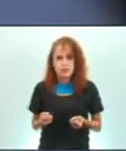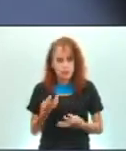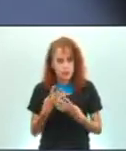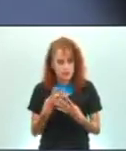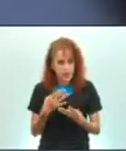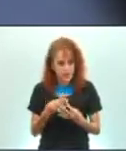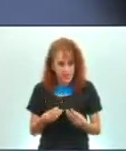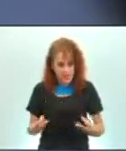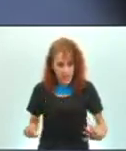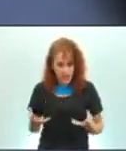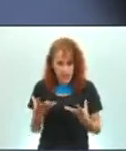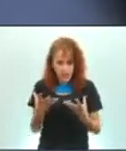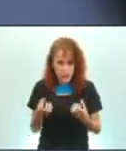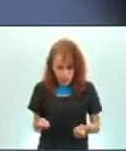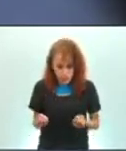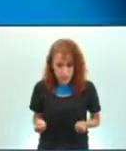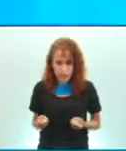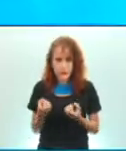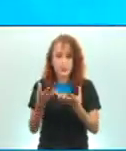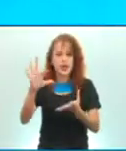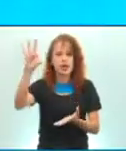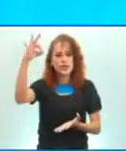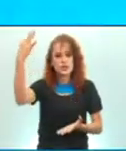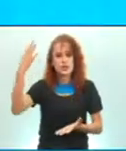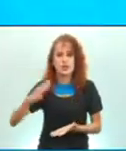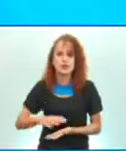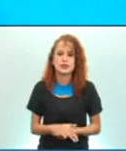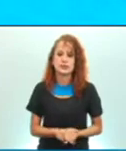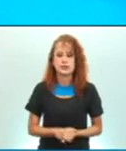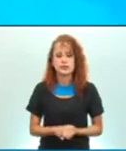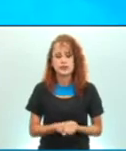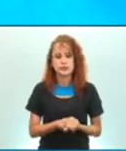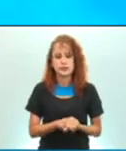reemitir esa radiación terrestre.